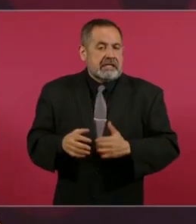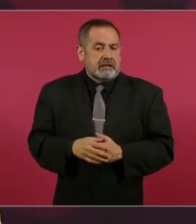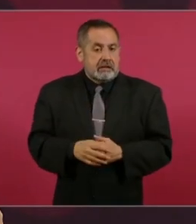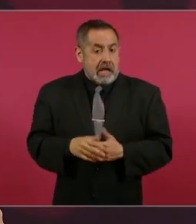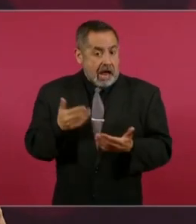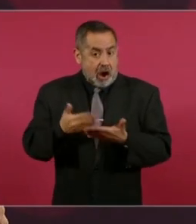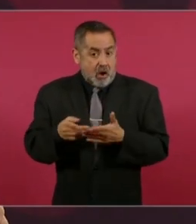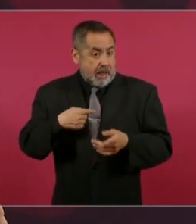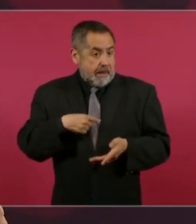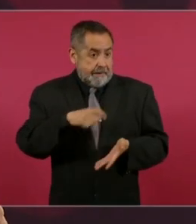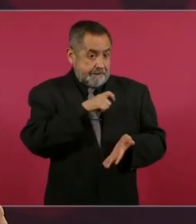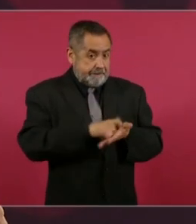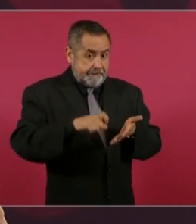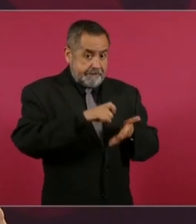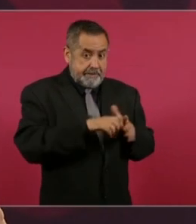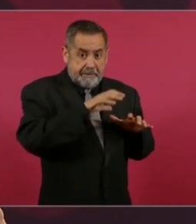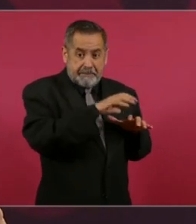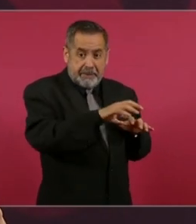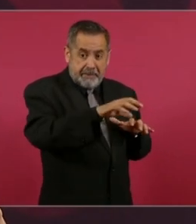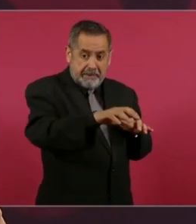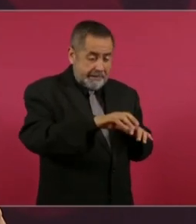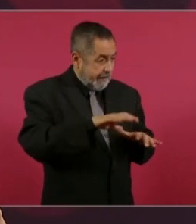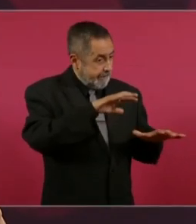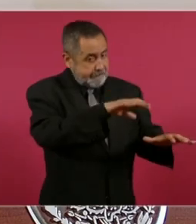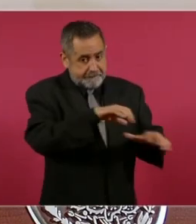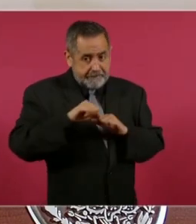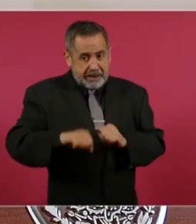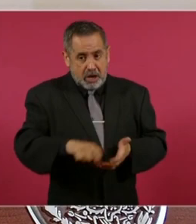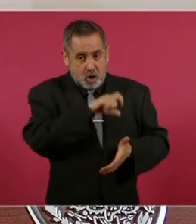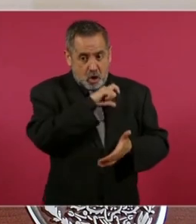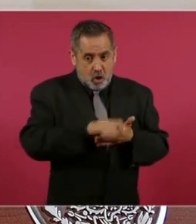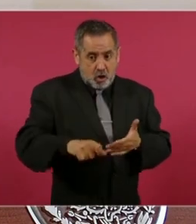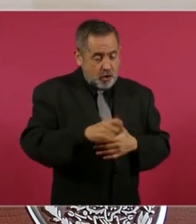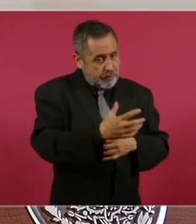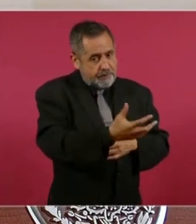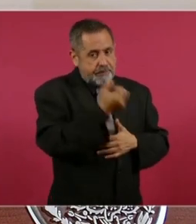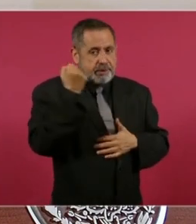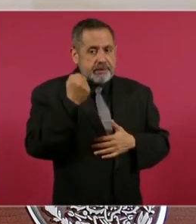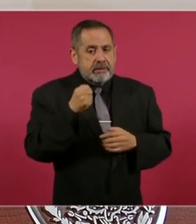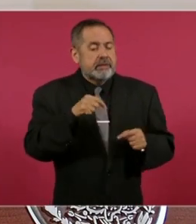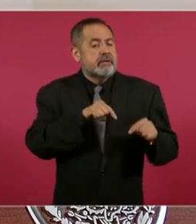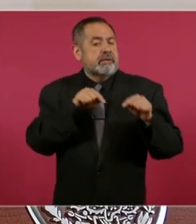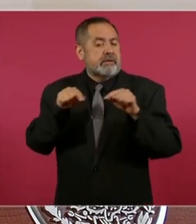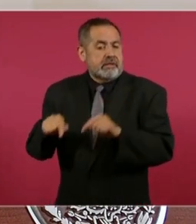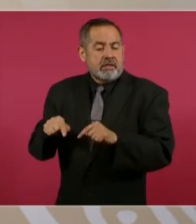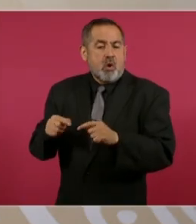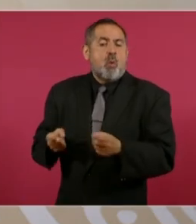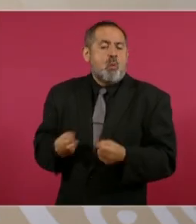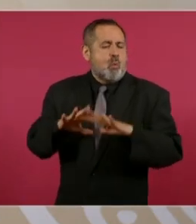Ahora, con las plantas que se compran,